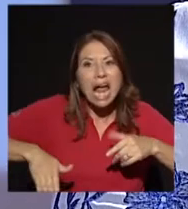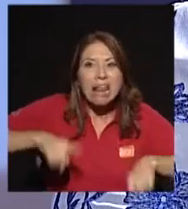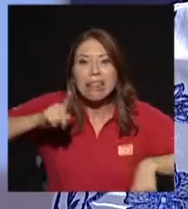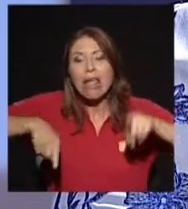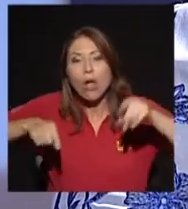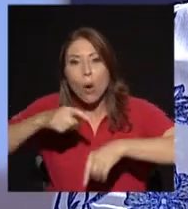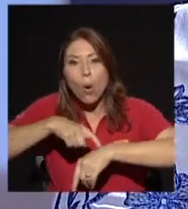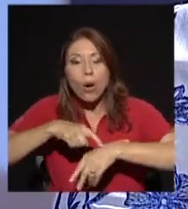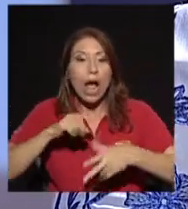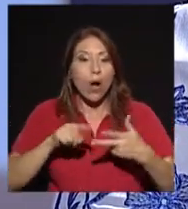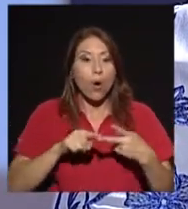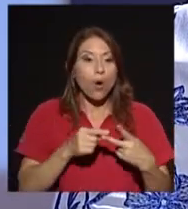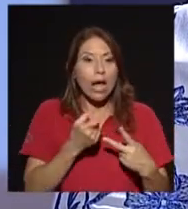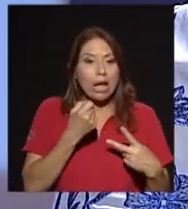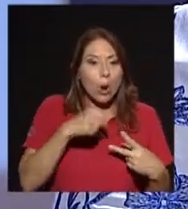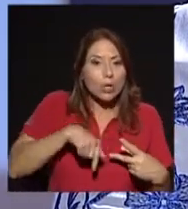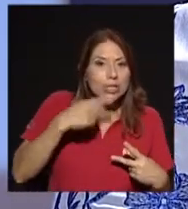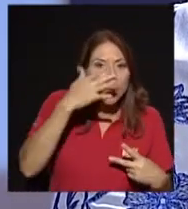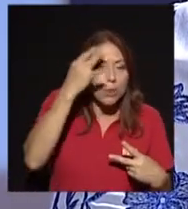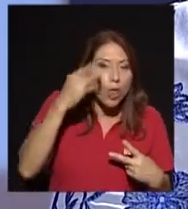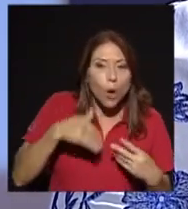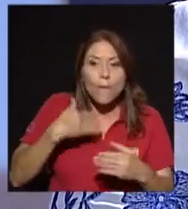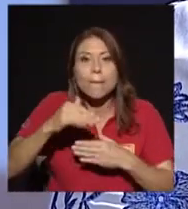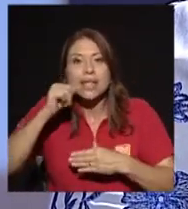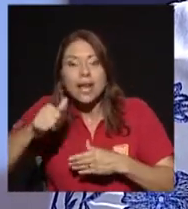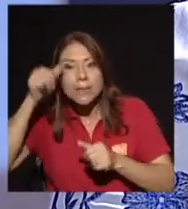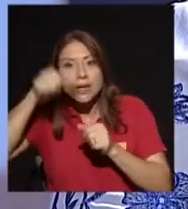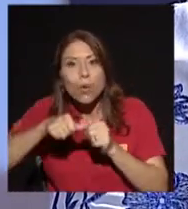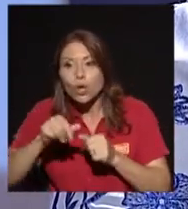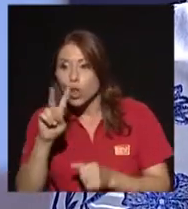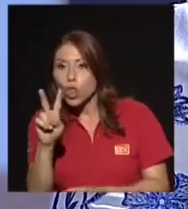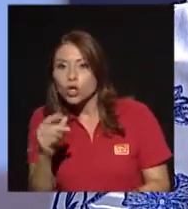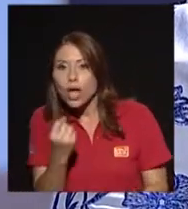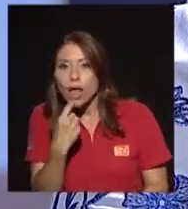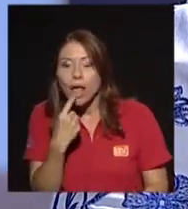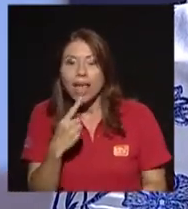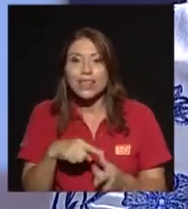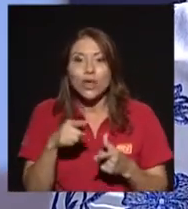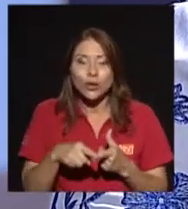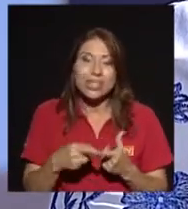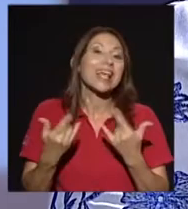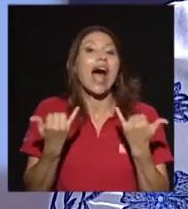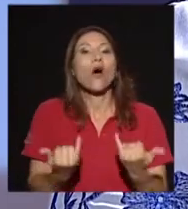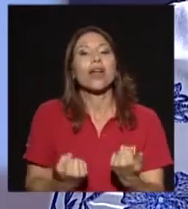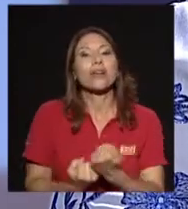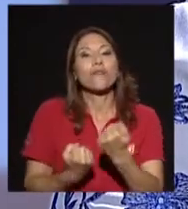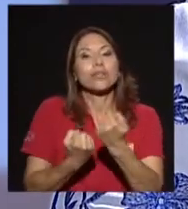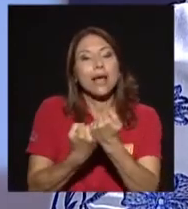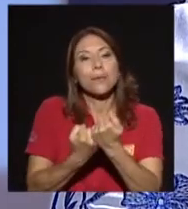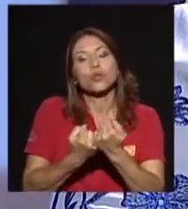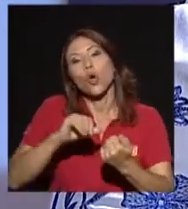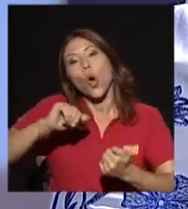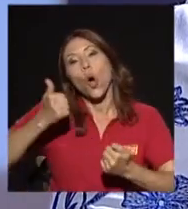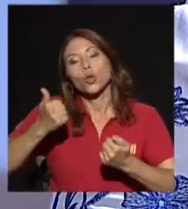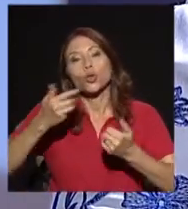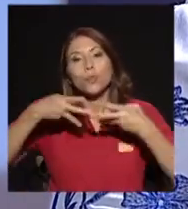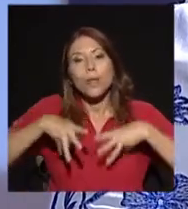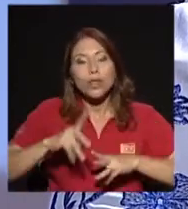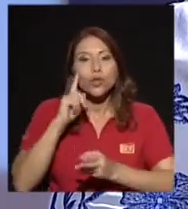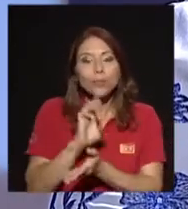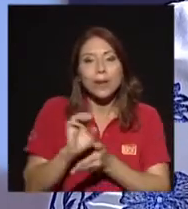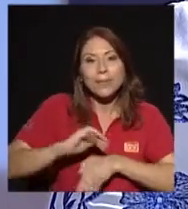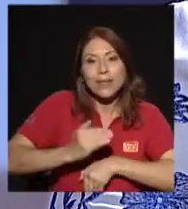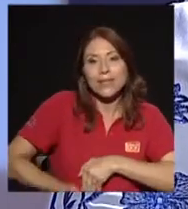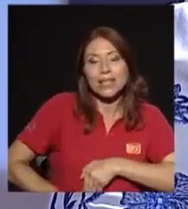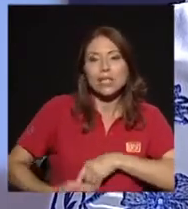eso. Entonces hemos apostado a reforzar también lo que son métodos de larga duración y ampliar la oferta. ¿En qué se está ampliando? Bueno, desde